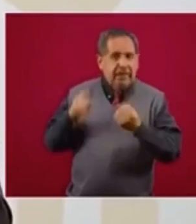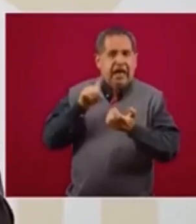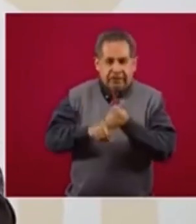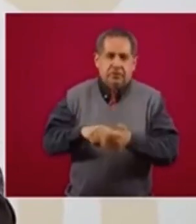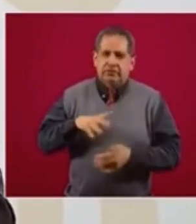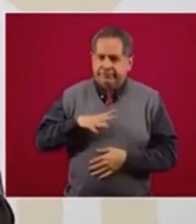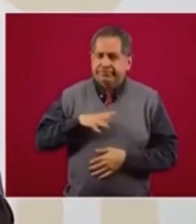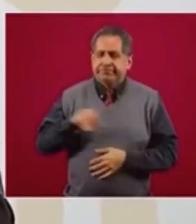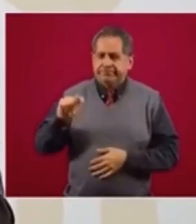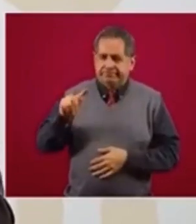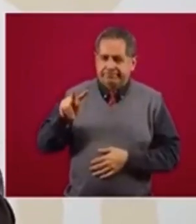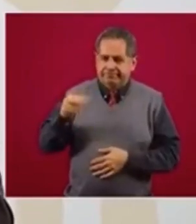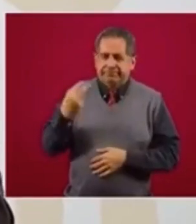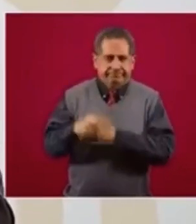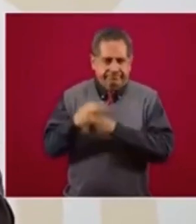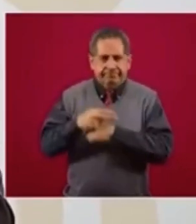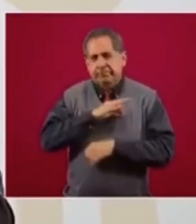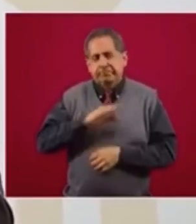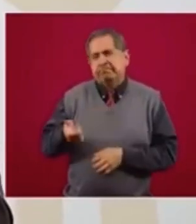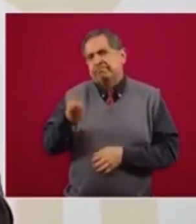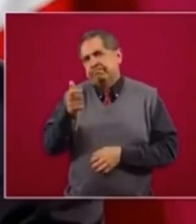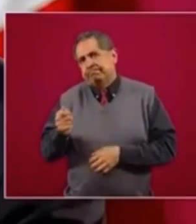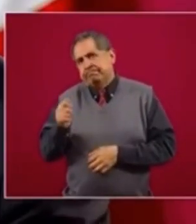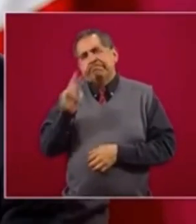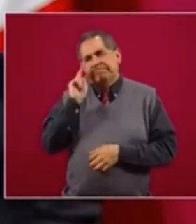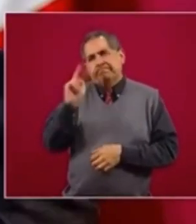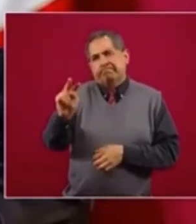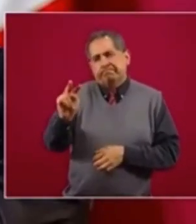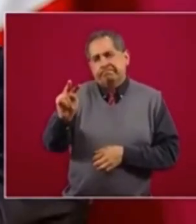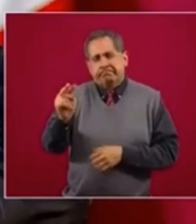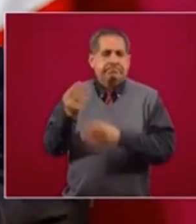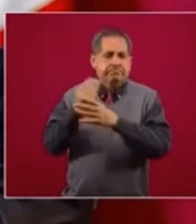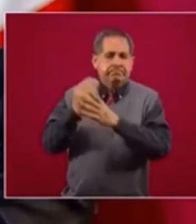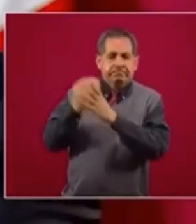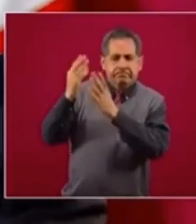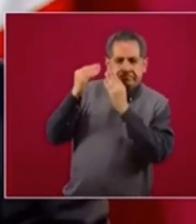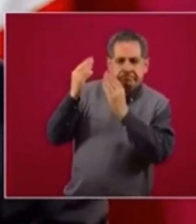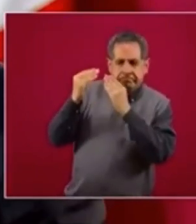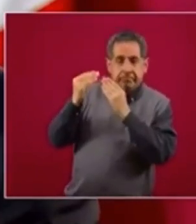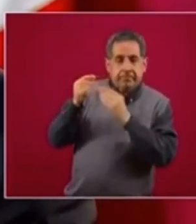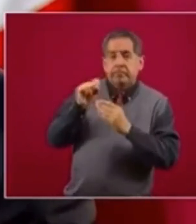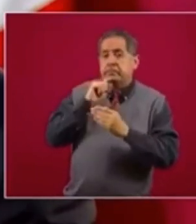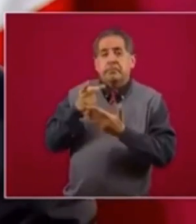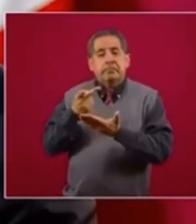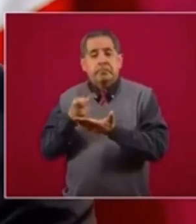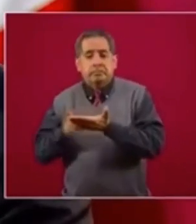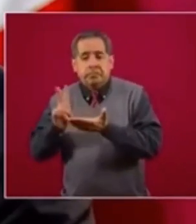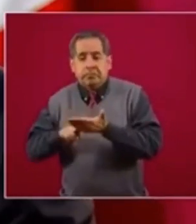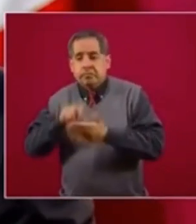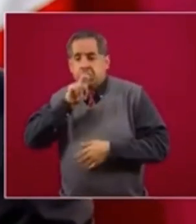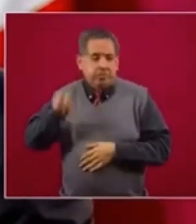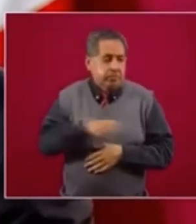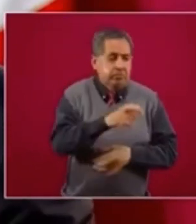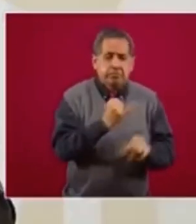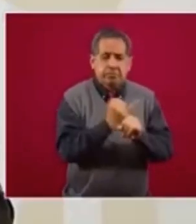tienen posibilidad de seguir por televisión estos cursos, pero también lo pueden hacer